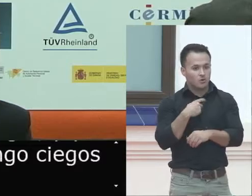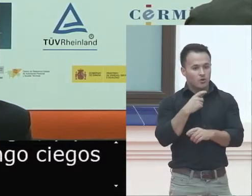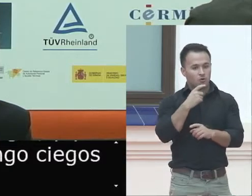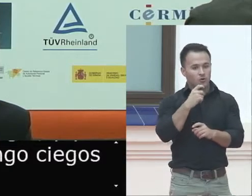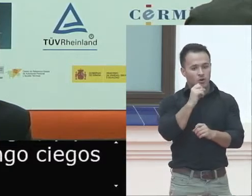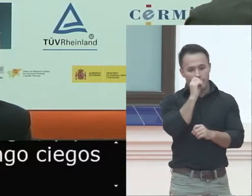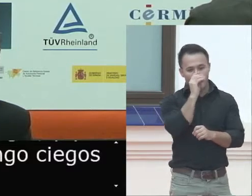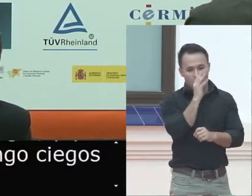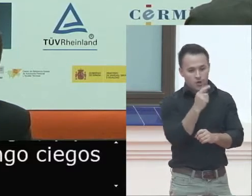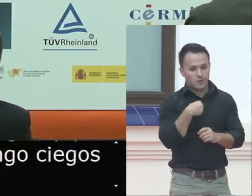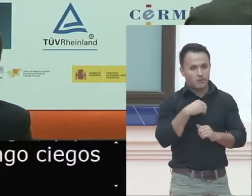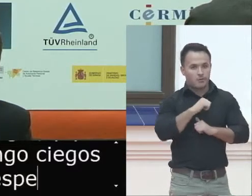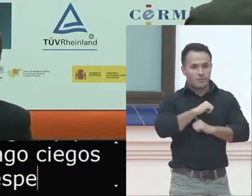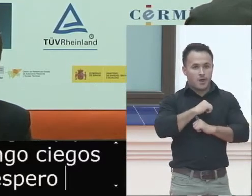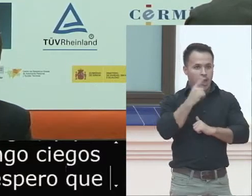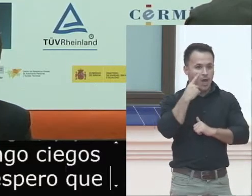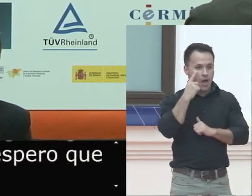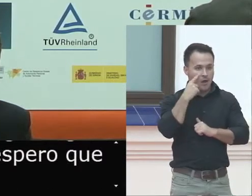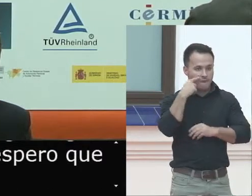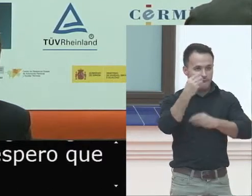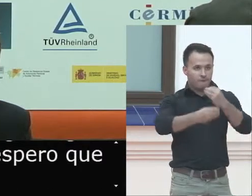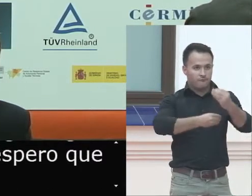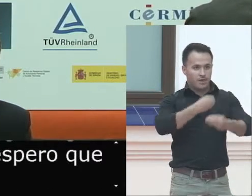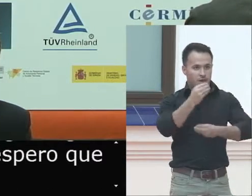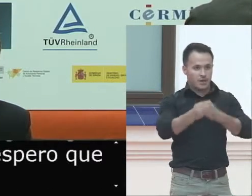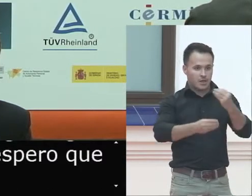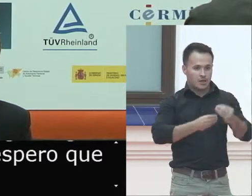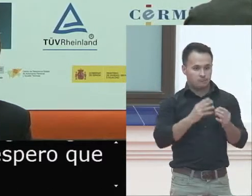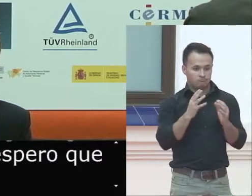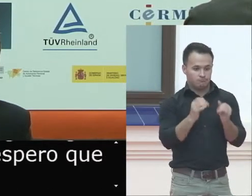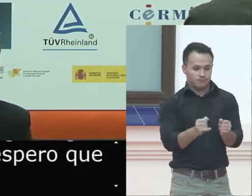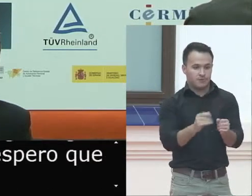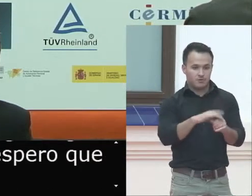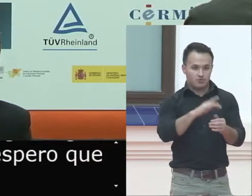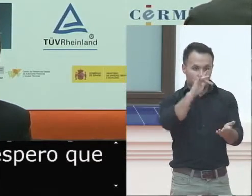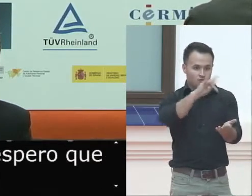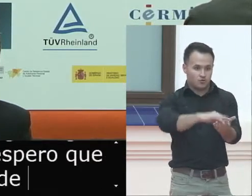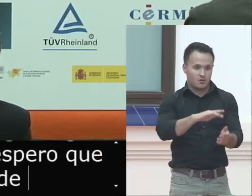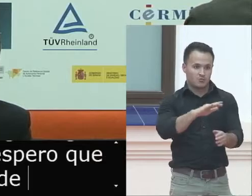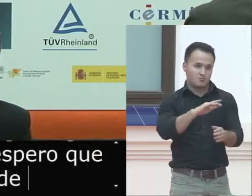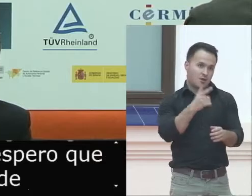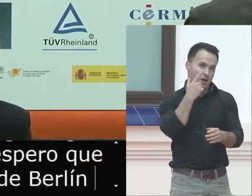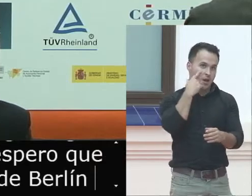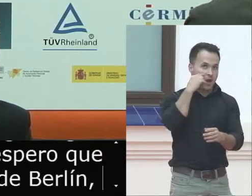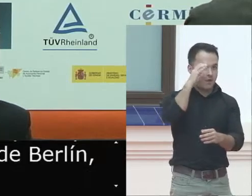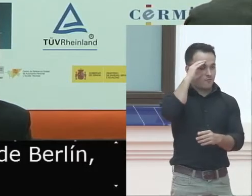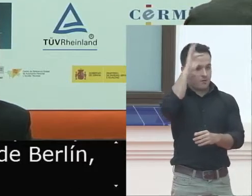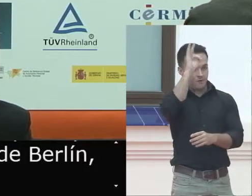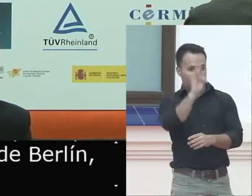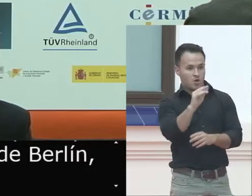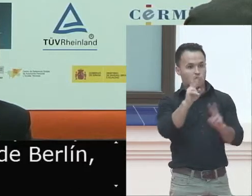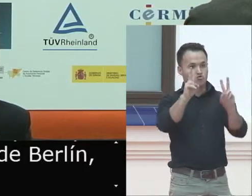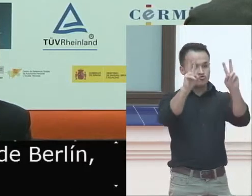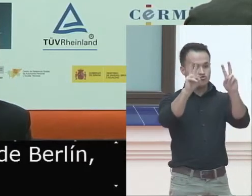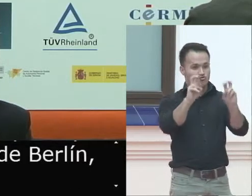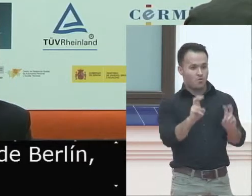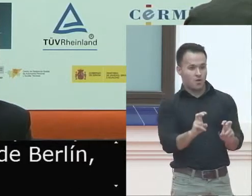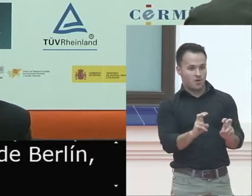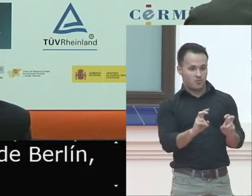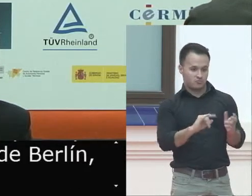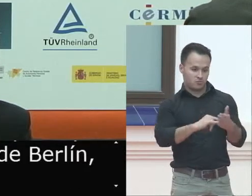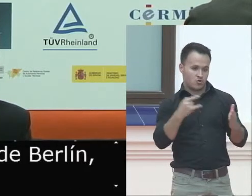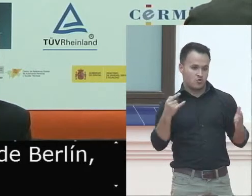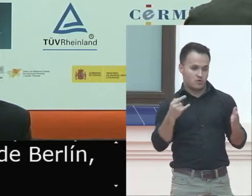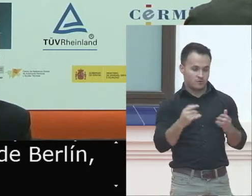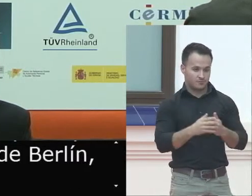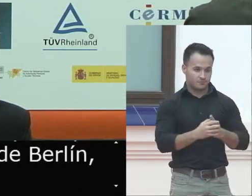3 grandes ferias tecnológicas, la de CES, la del IFA de Berlín y ahora los coreanos, la que está celebrando en Japón, para ver los nuevos avances